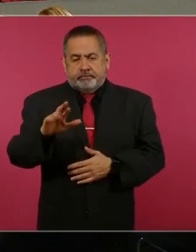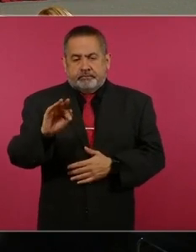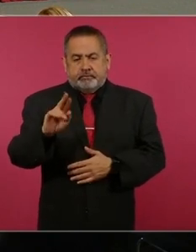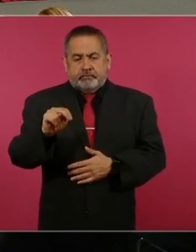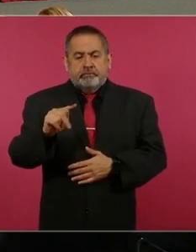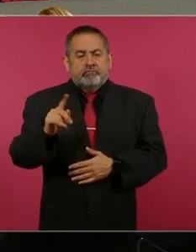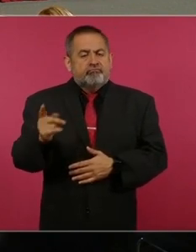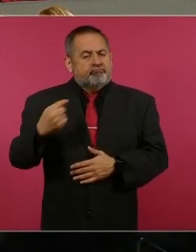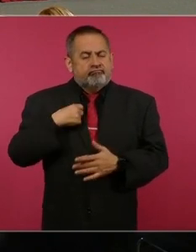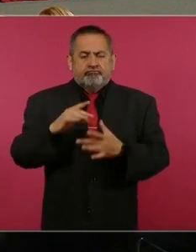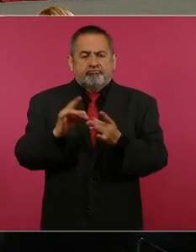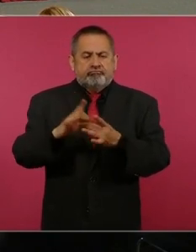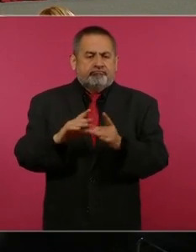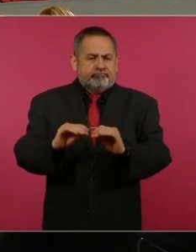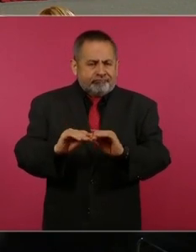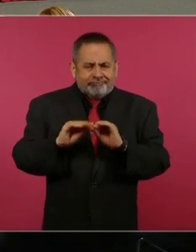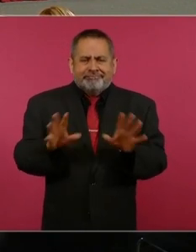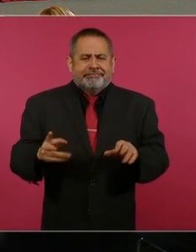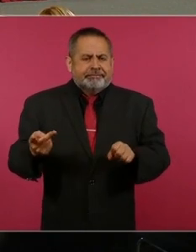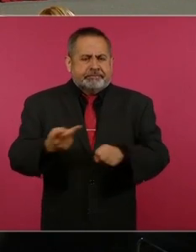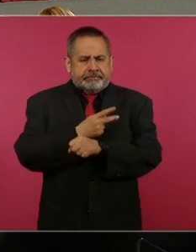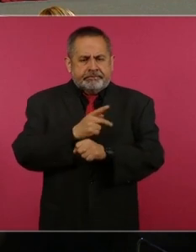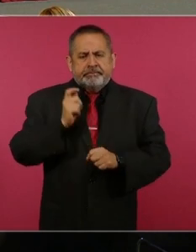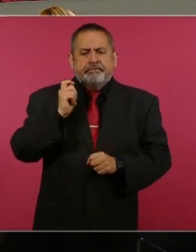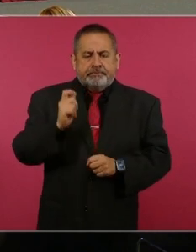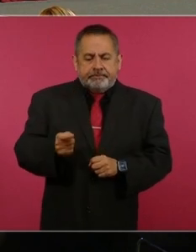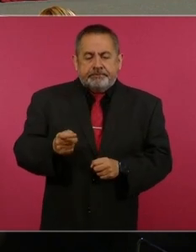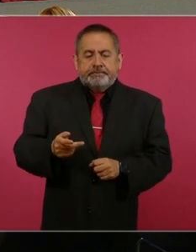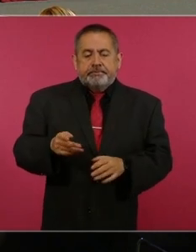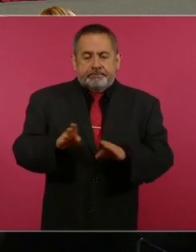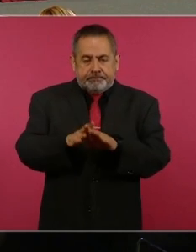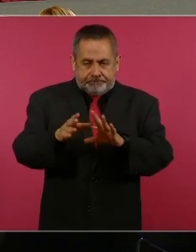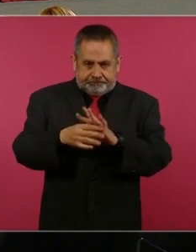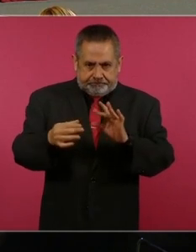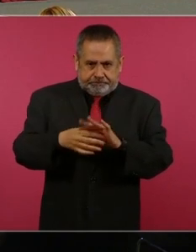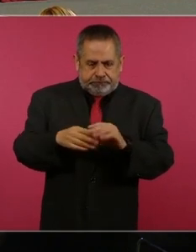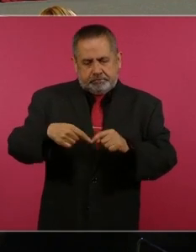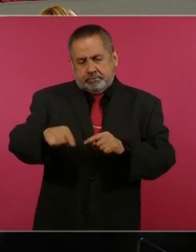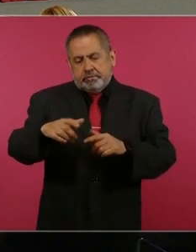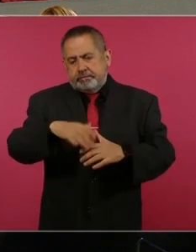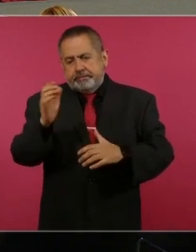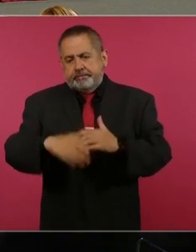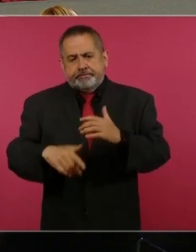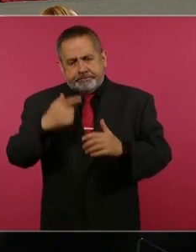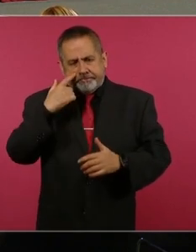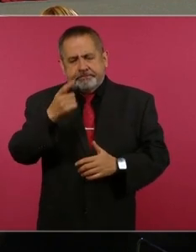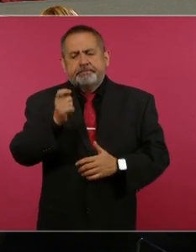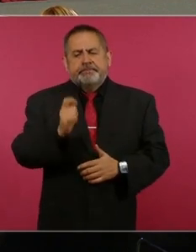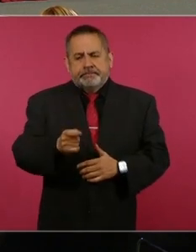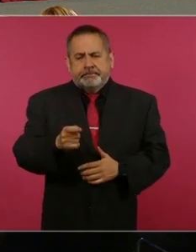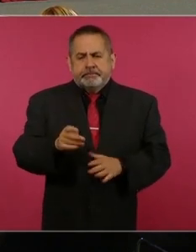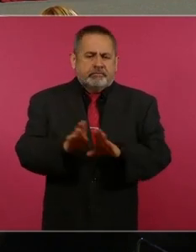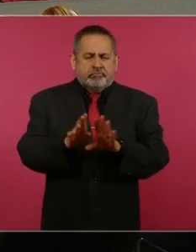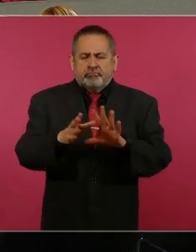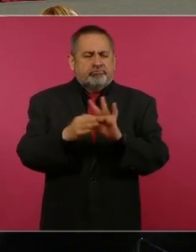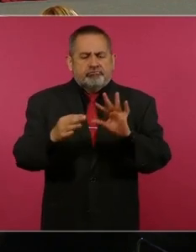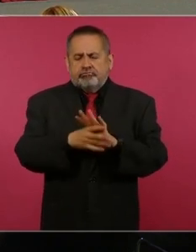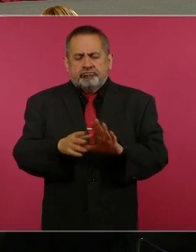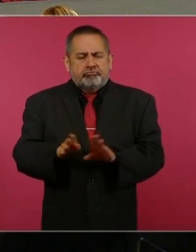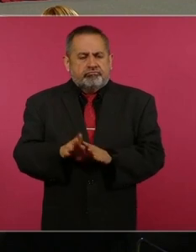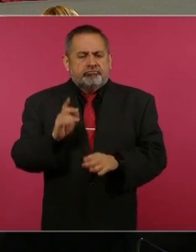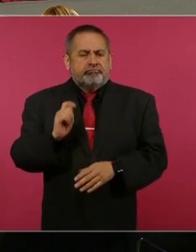escriba cuál ha sido este trabajo enorme que está pronto a su final y al